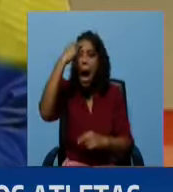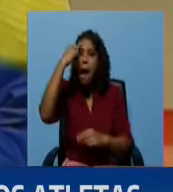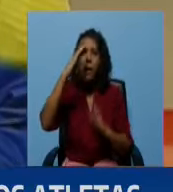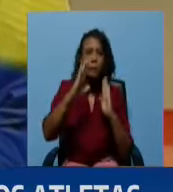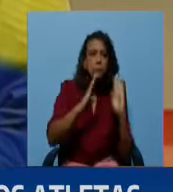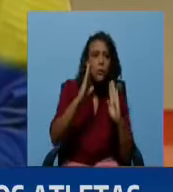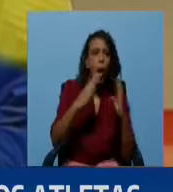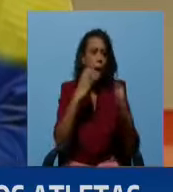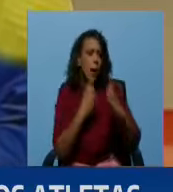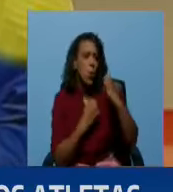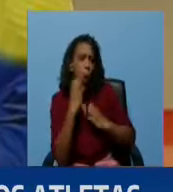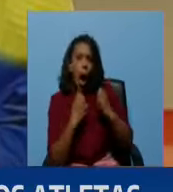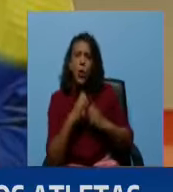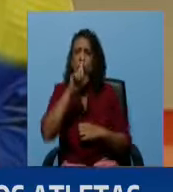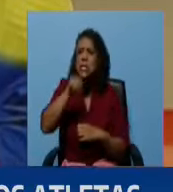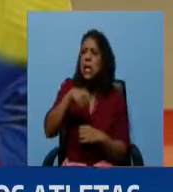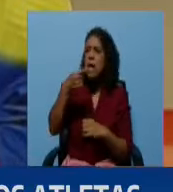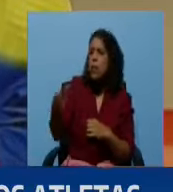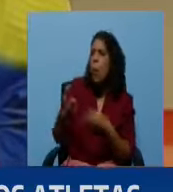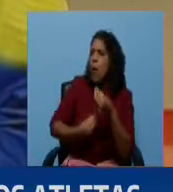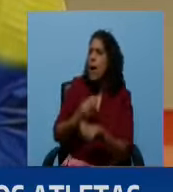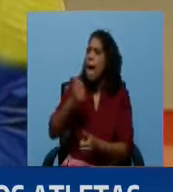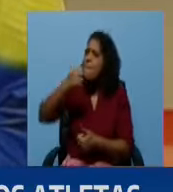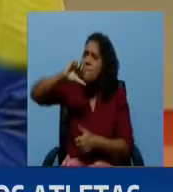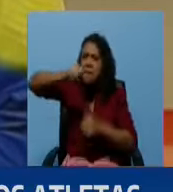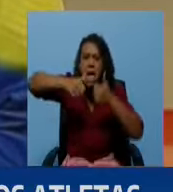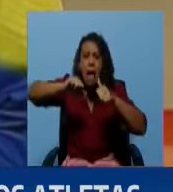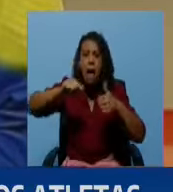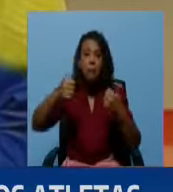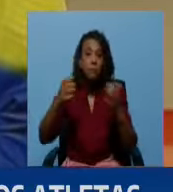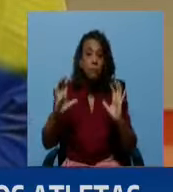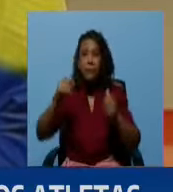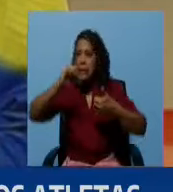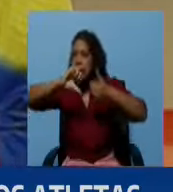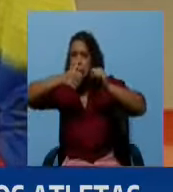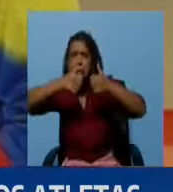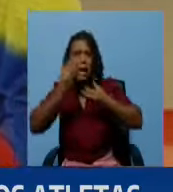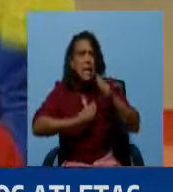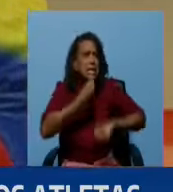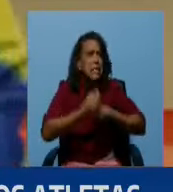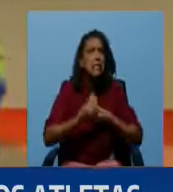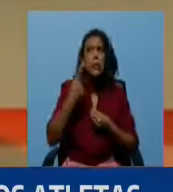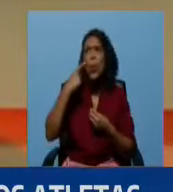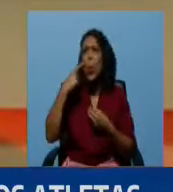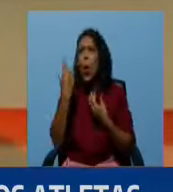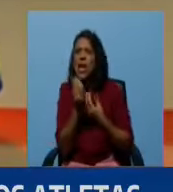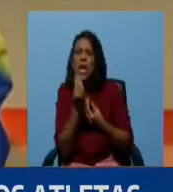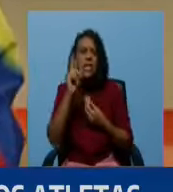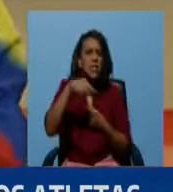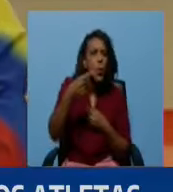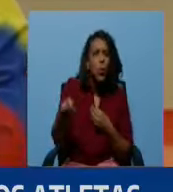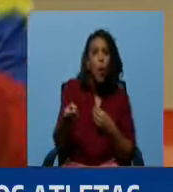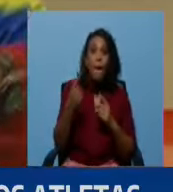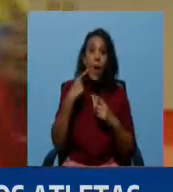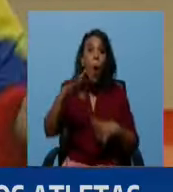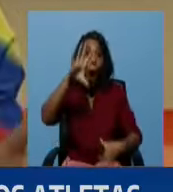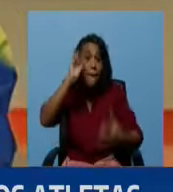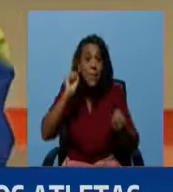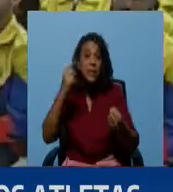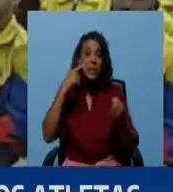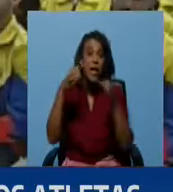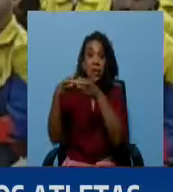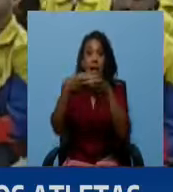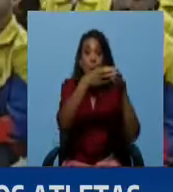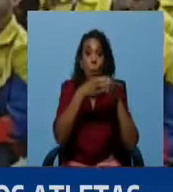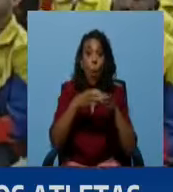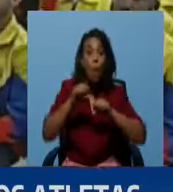balance. ¿Qué hice? ¿Qué no hice? ¿Qué debo hacer? ¿Qué hice? ¿Qué no hice? ¿Qué debo hacer? Pero es un aprendizaje colectivo para